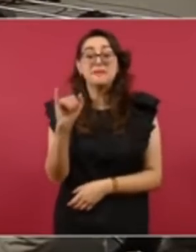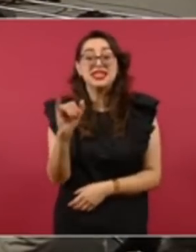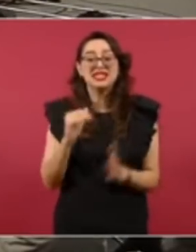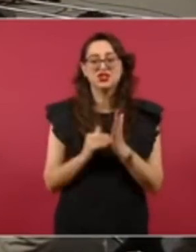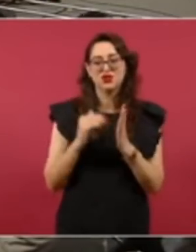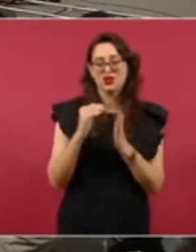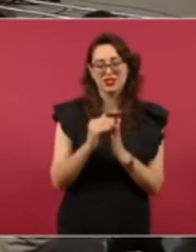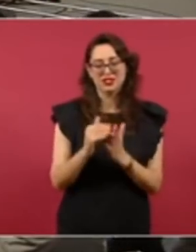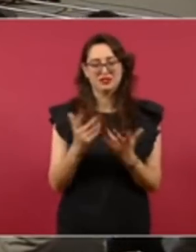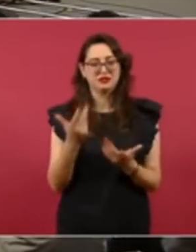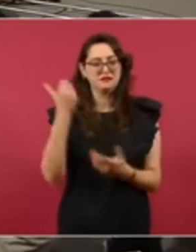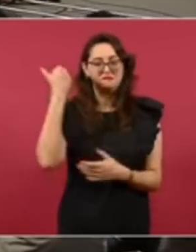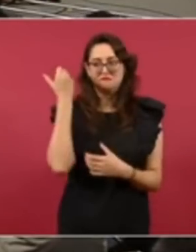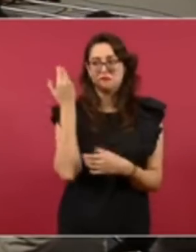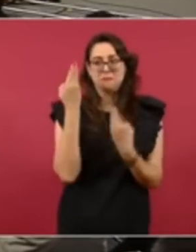8 billones.